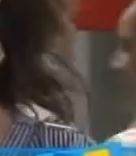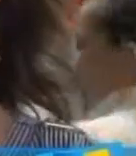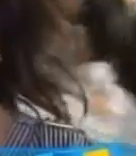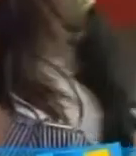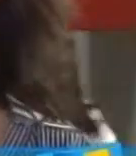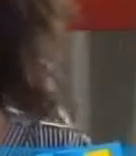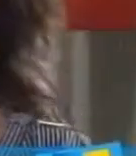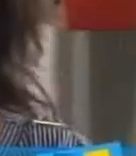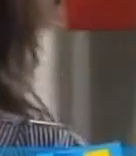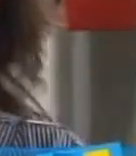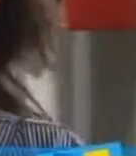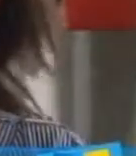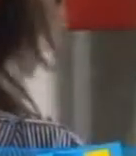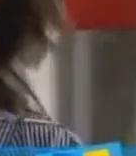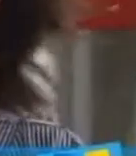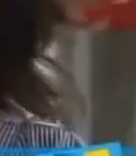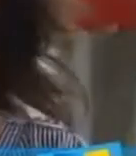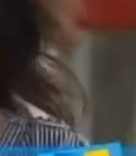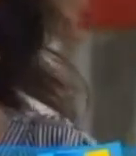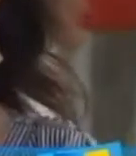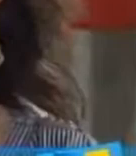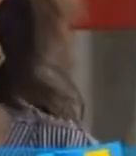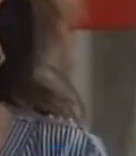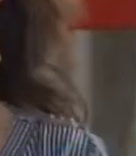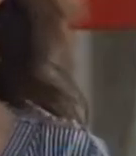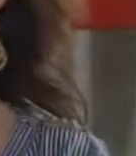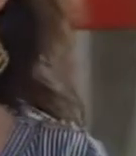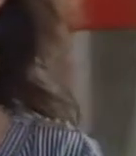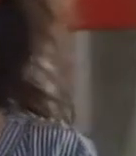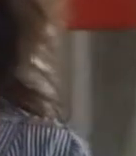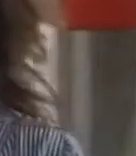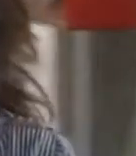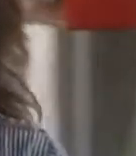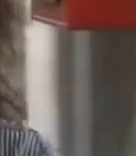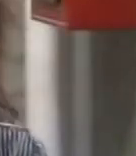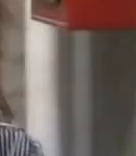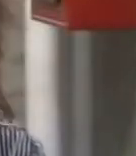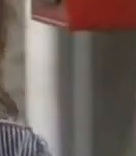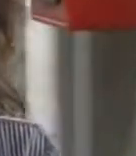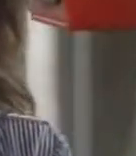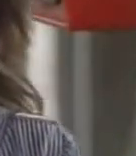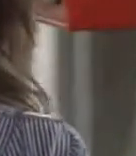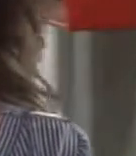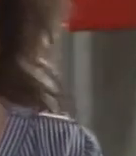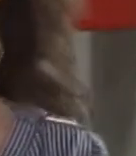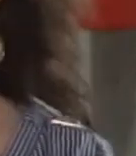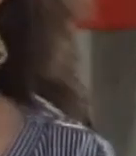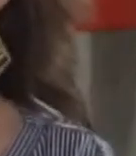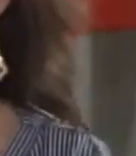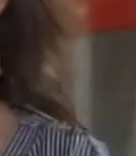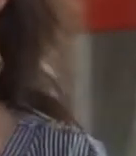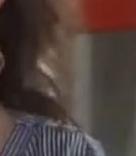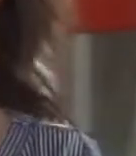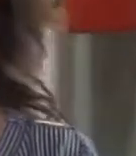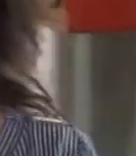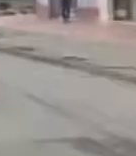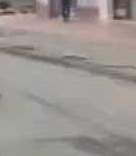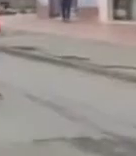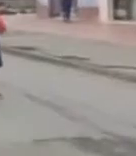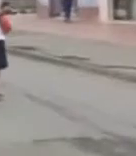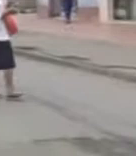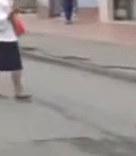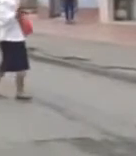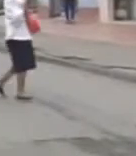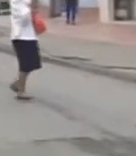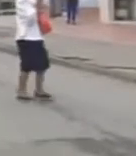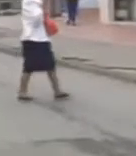entre estudiantes, hogares, instituciones educativas, comerciantes. En